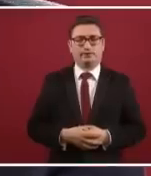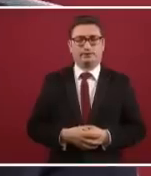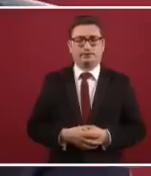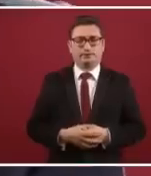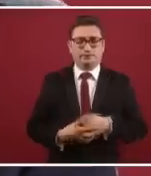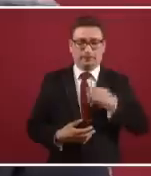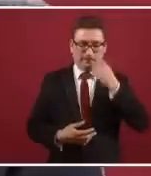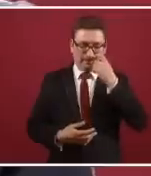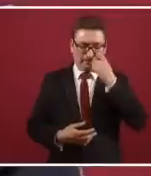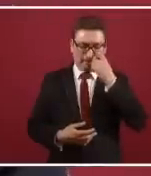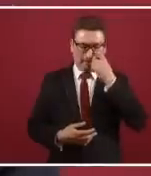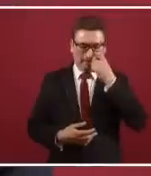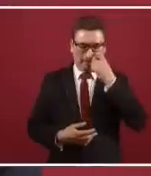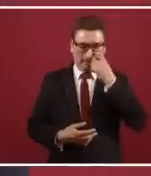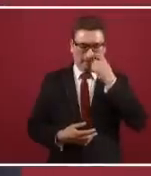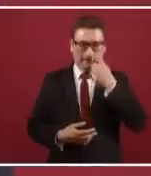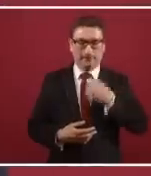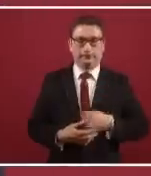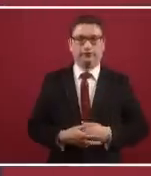extraordinario